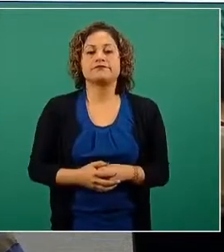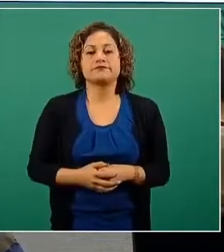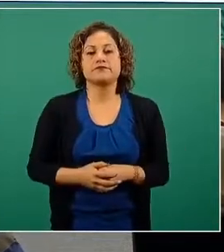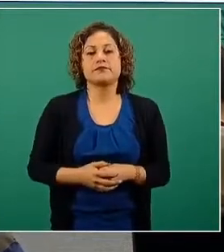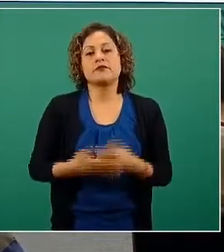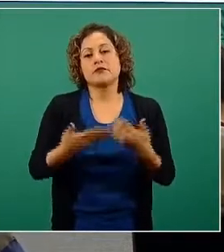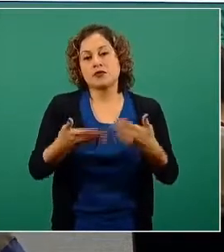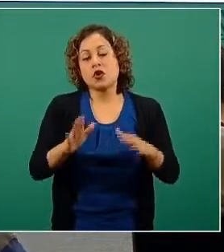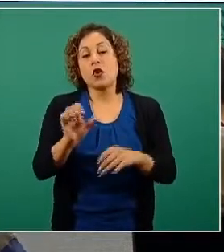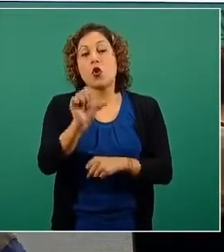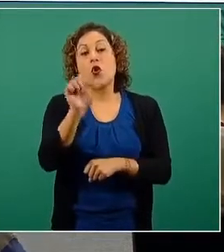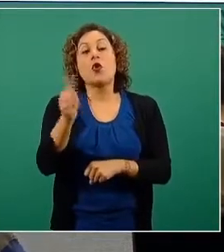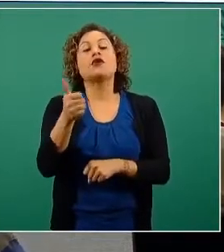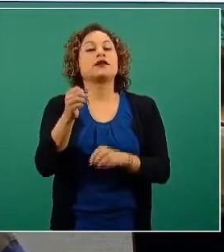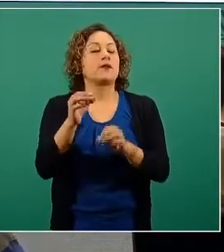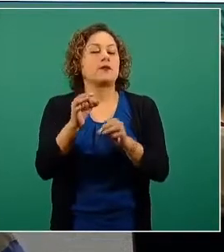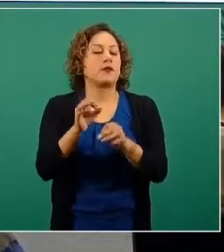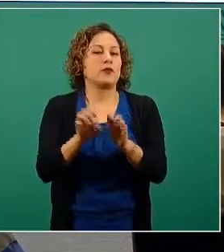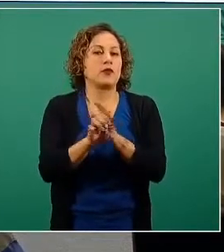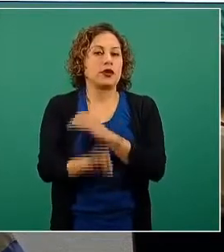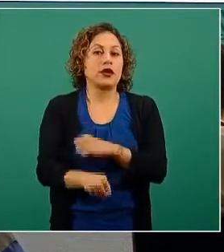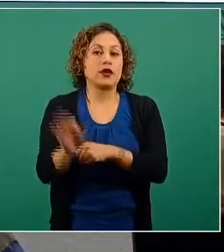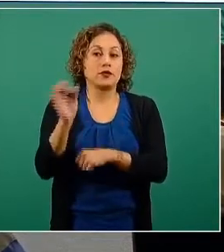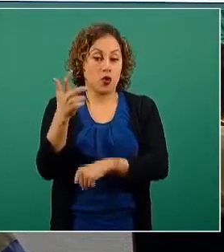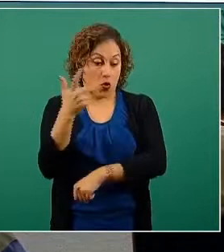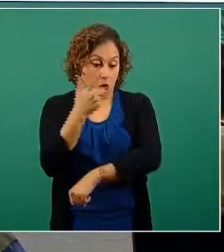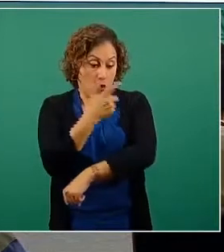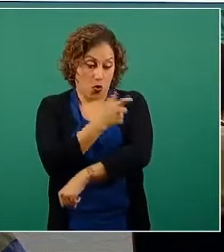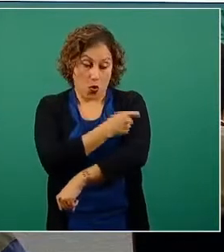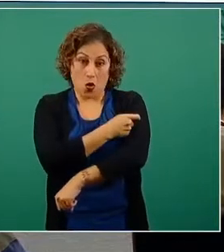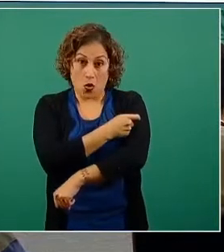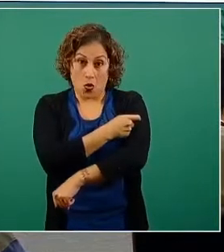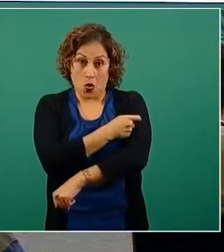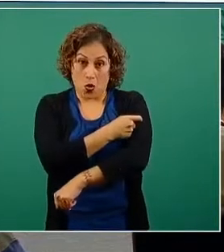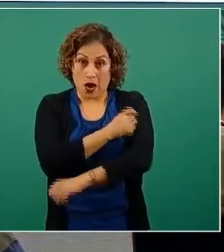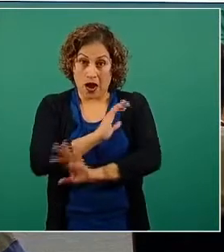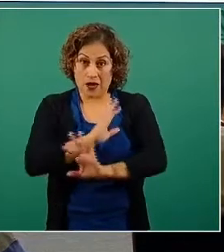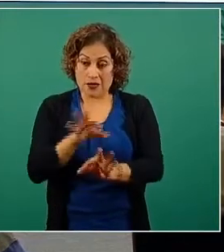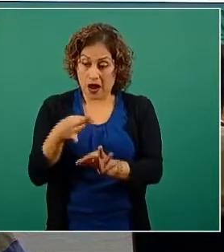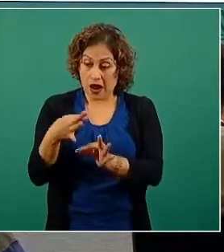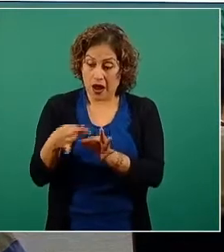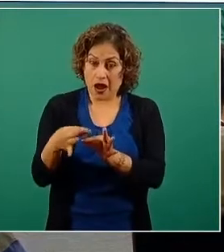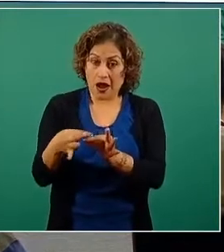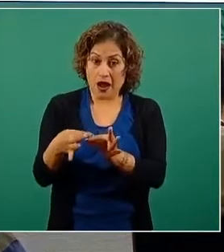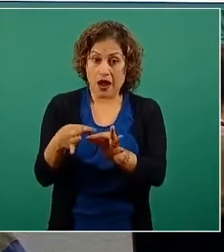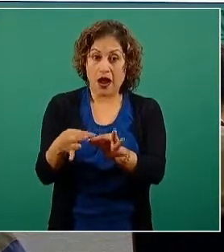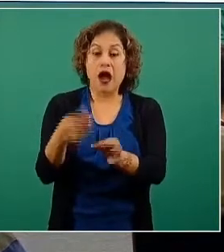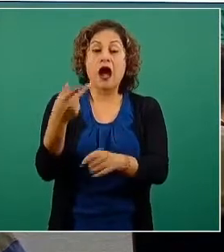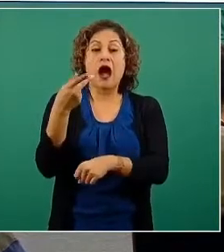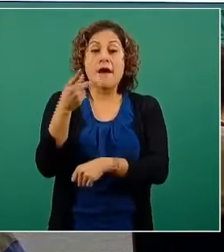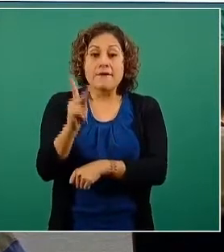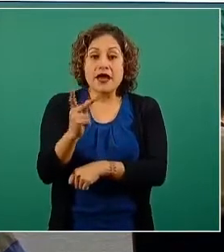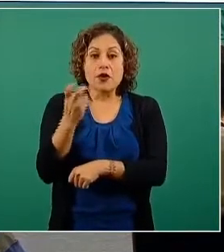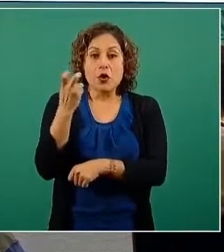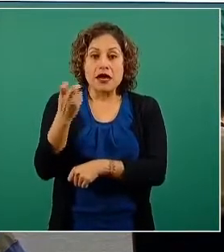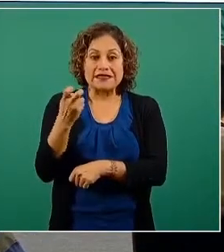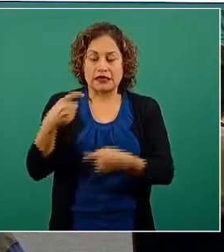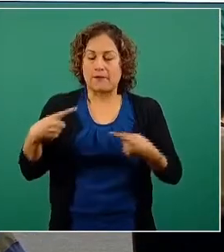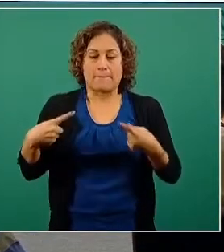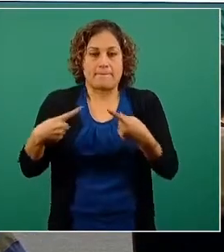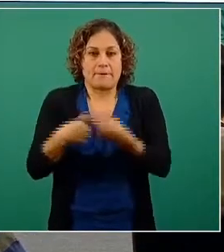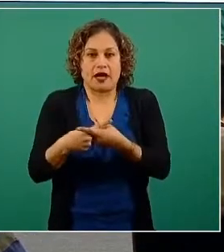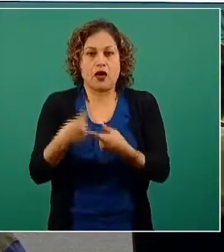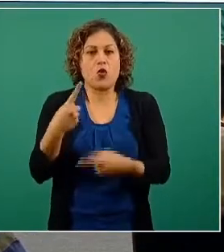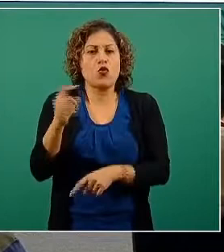grueso de vacunas aplicadas, no llegamos ni siquiera al 1% de SAVIS. Esto es excelente. En